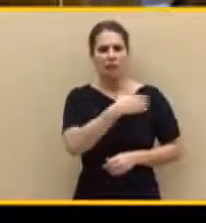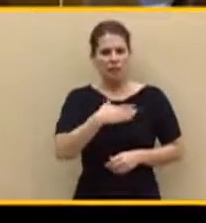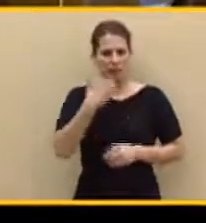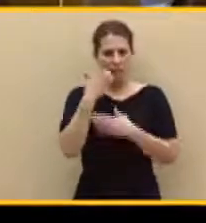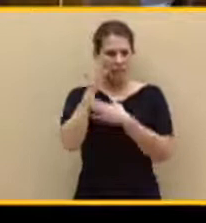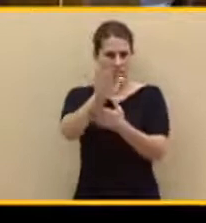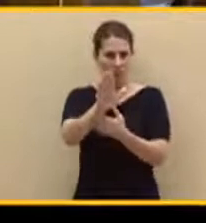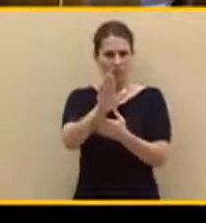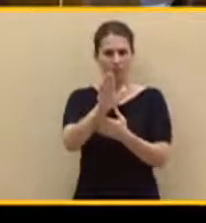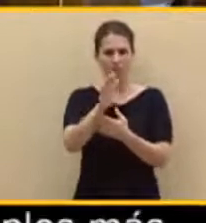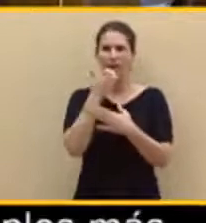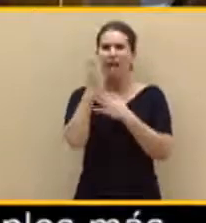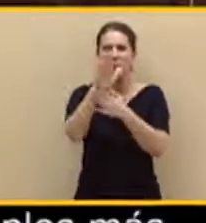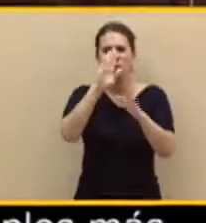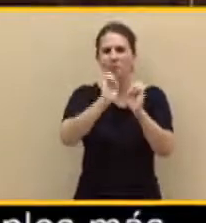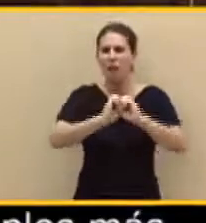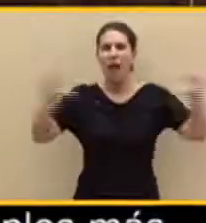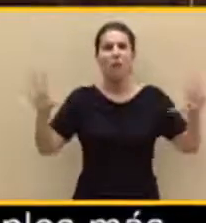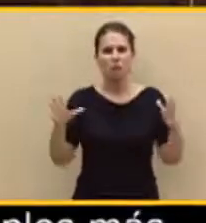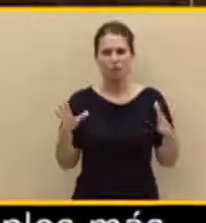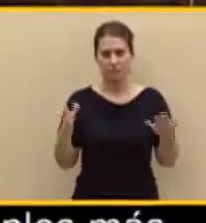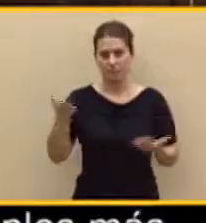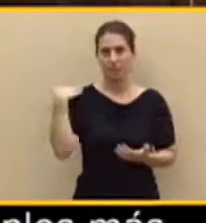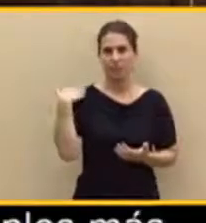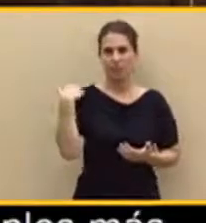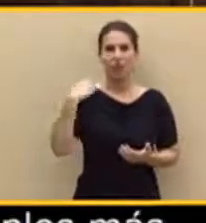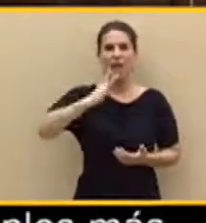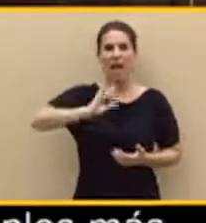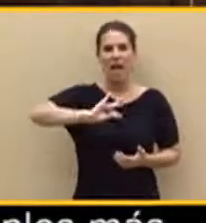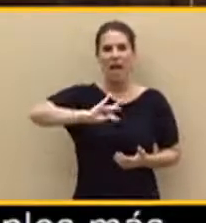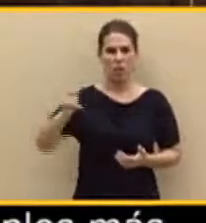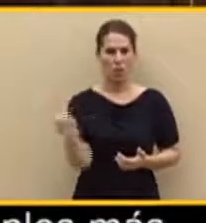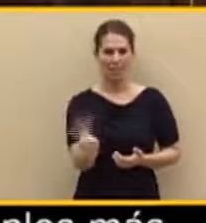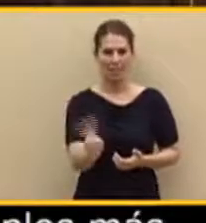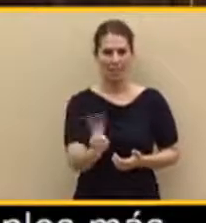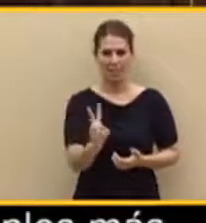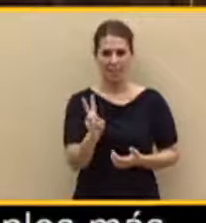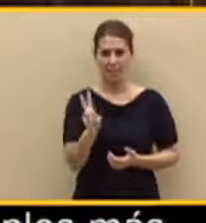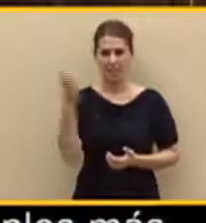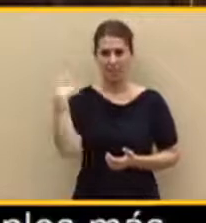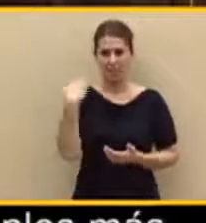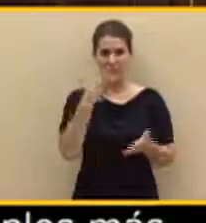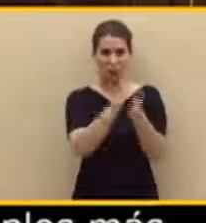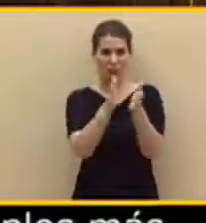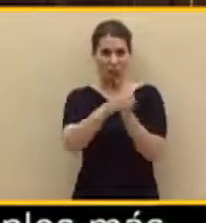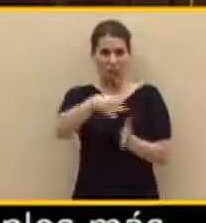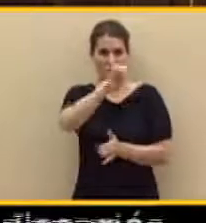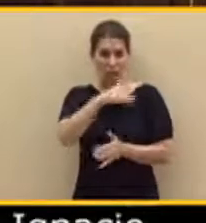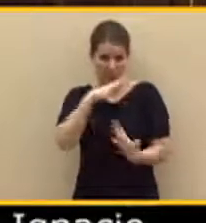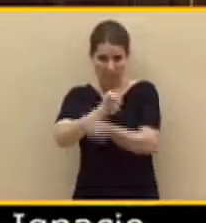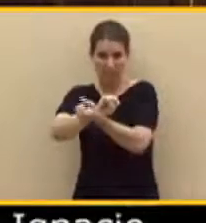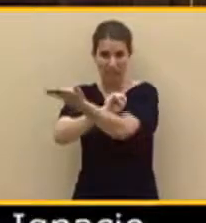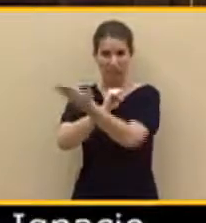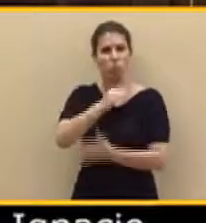más claros de esto fue Eurovegas, donde su colega Ignacio González, que hoy está en la cárcel, prometió a Sheldon Adelson, uno